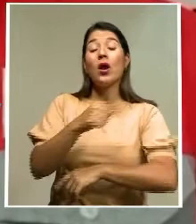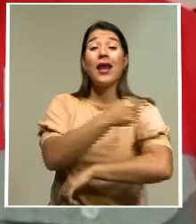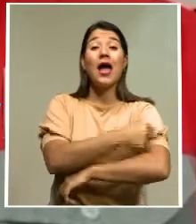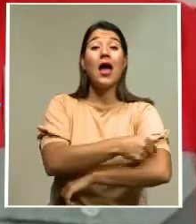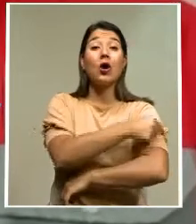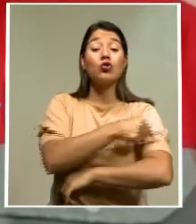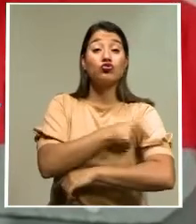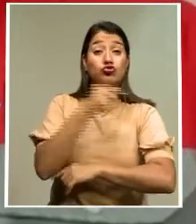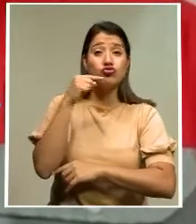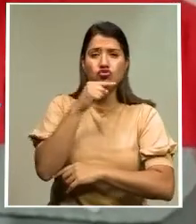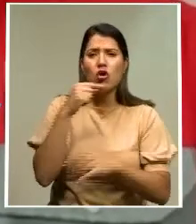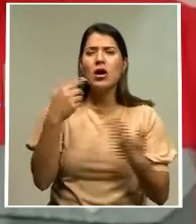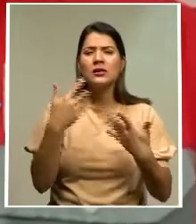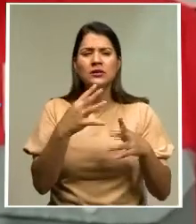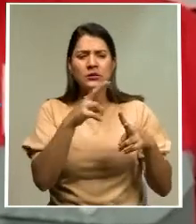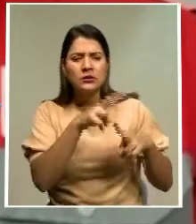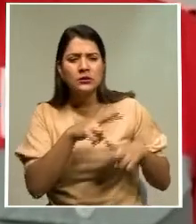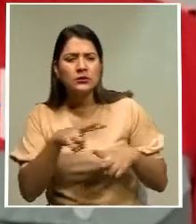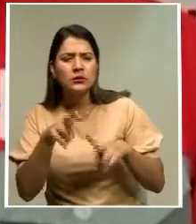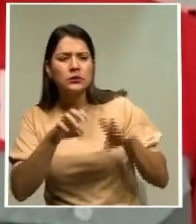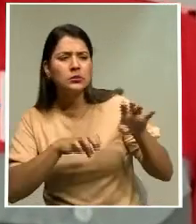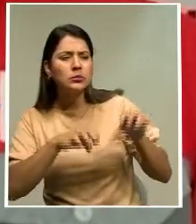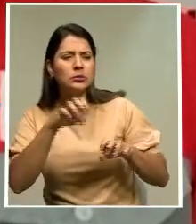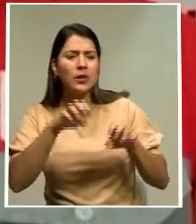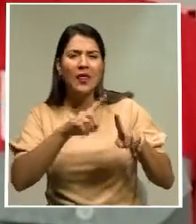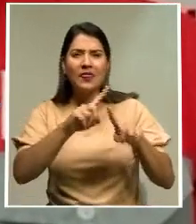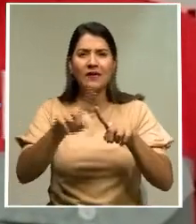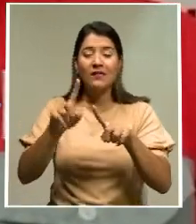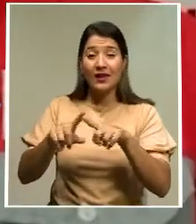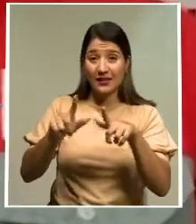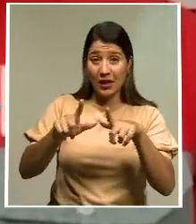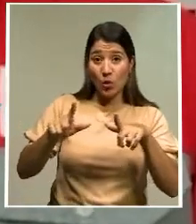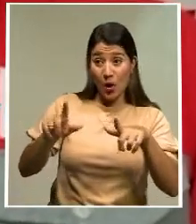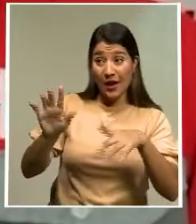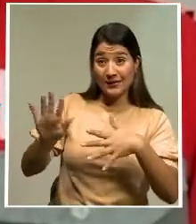en diferentes partes del Caribe y en Puerto